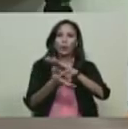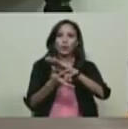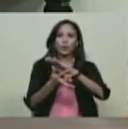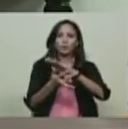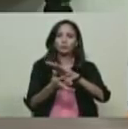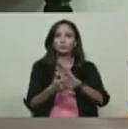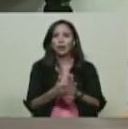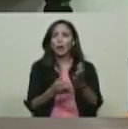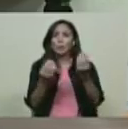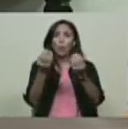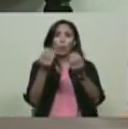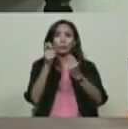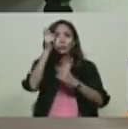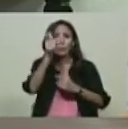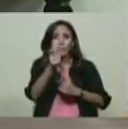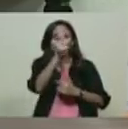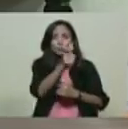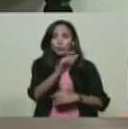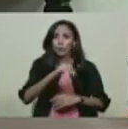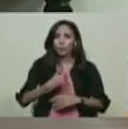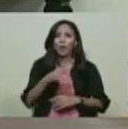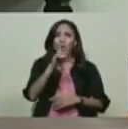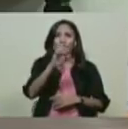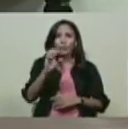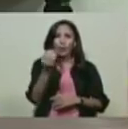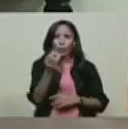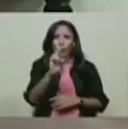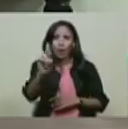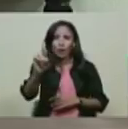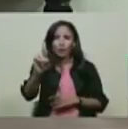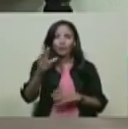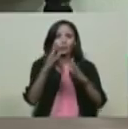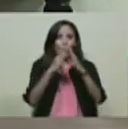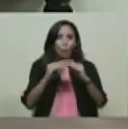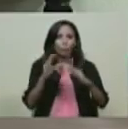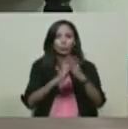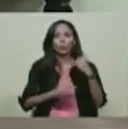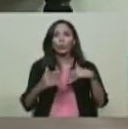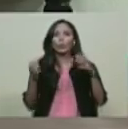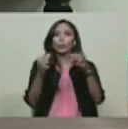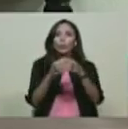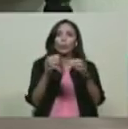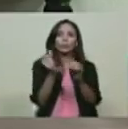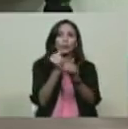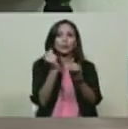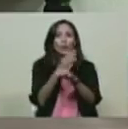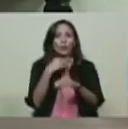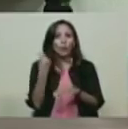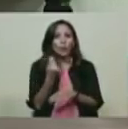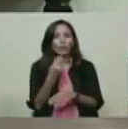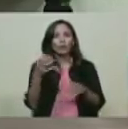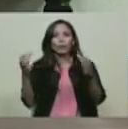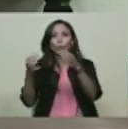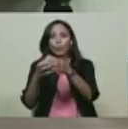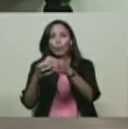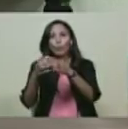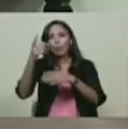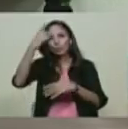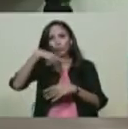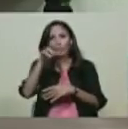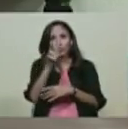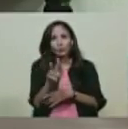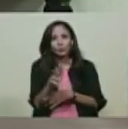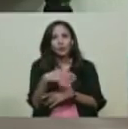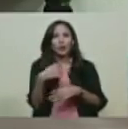miles de compatriotas, los brigadistas de Somos Venezuela, los muchachos del Plan Chamba Juvenil, gente